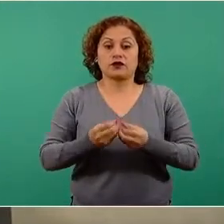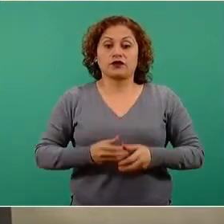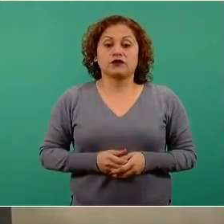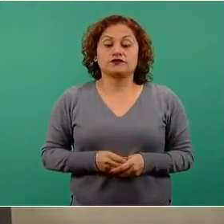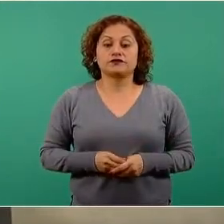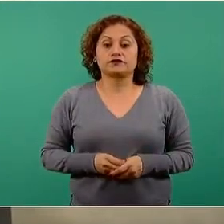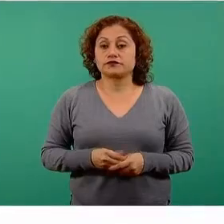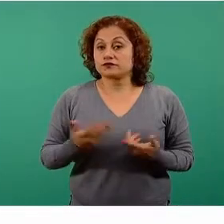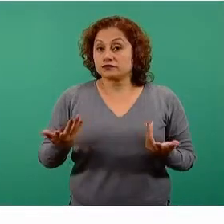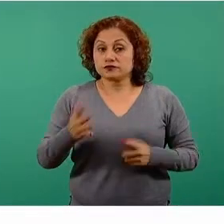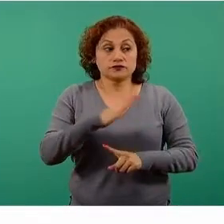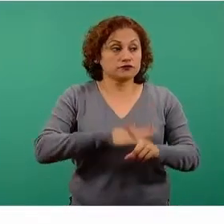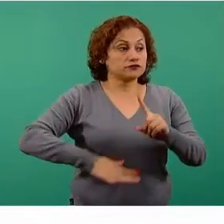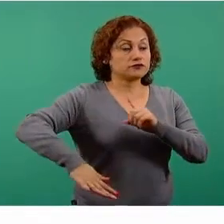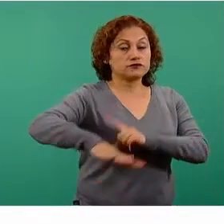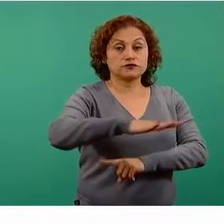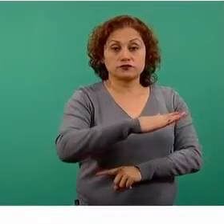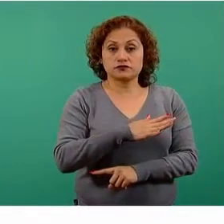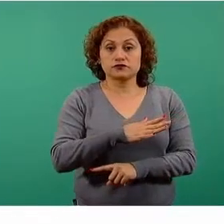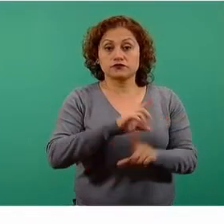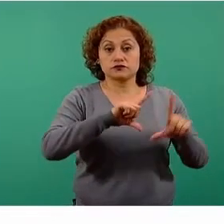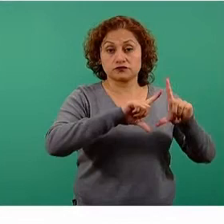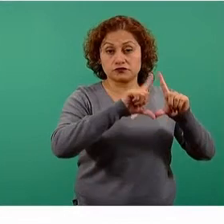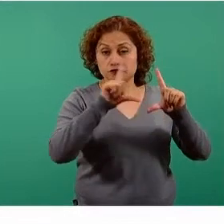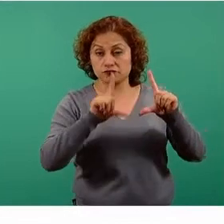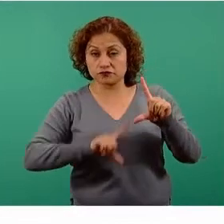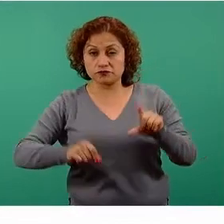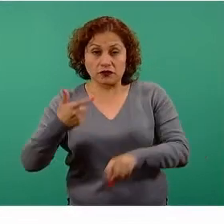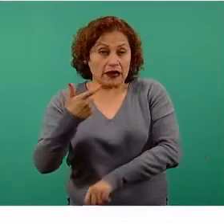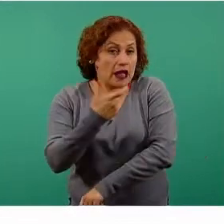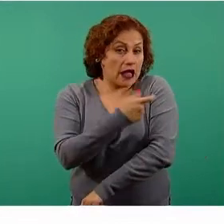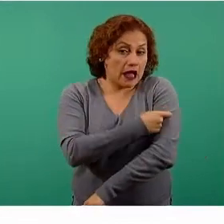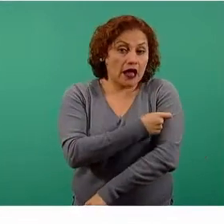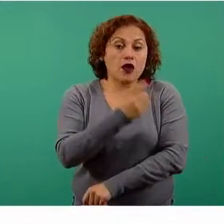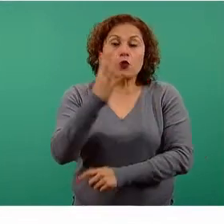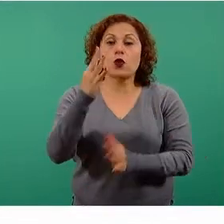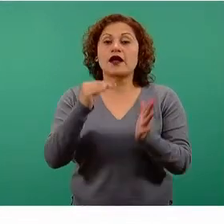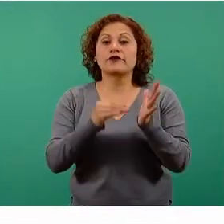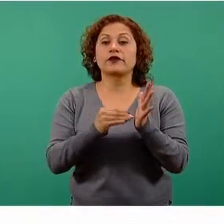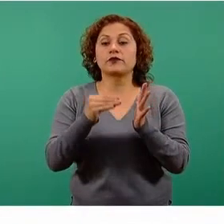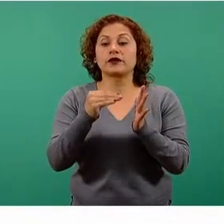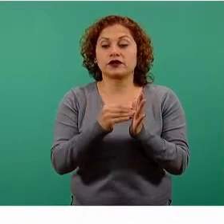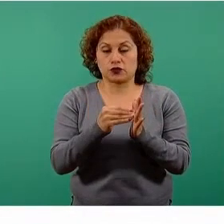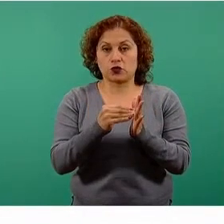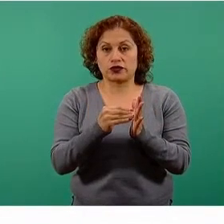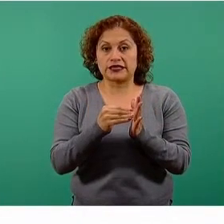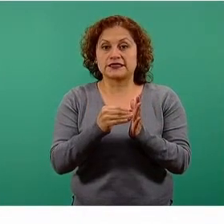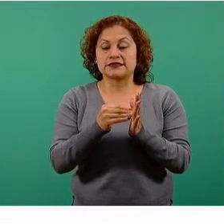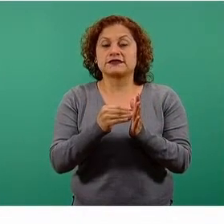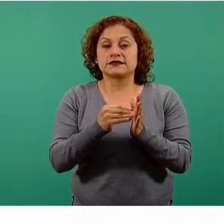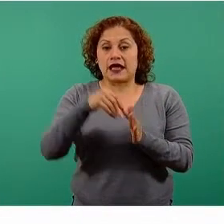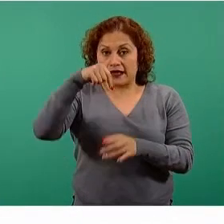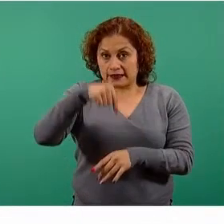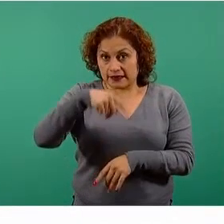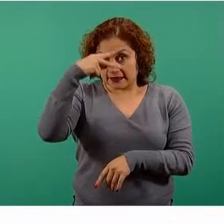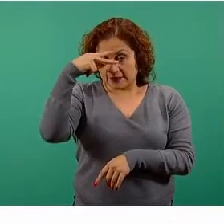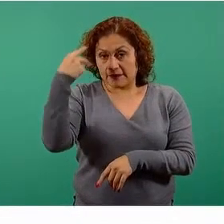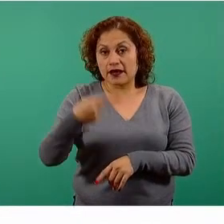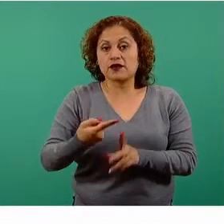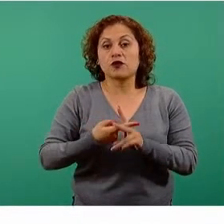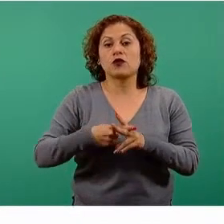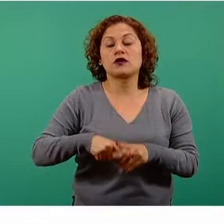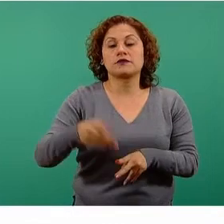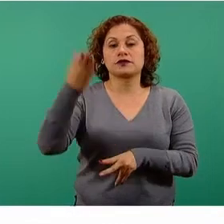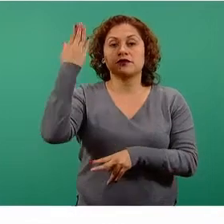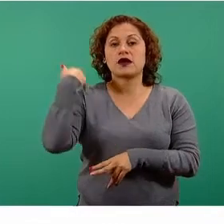de la población más de 4 millones. Más de 4 millones de vacunas han sido aplicadas en México desde el 24